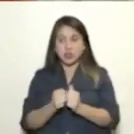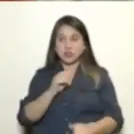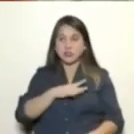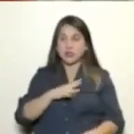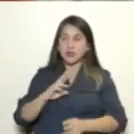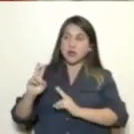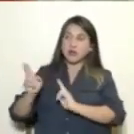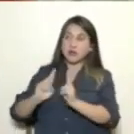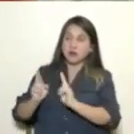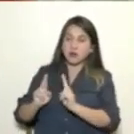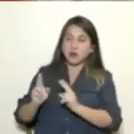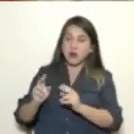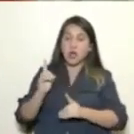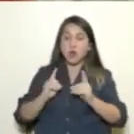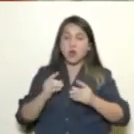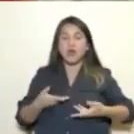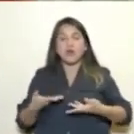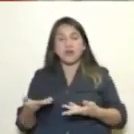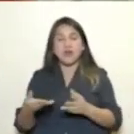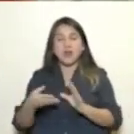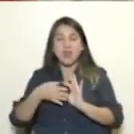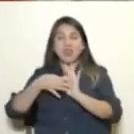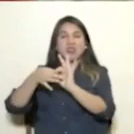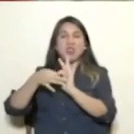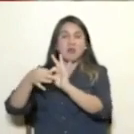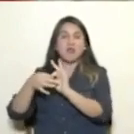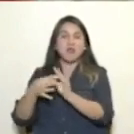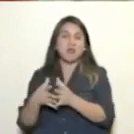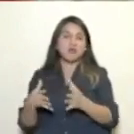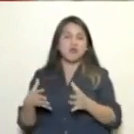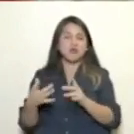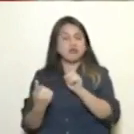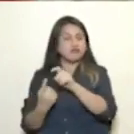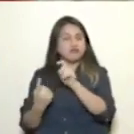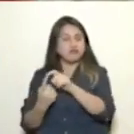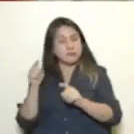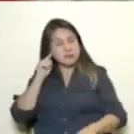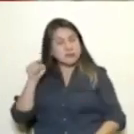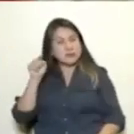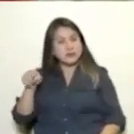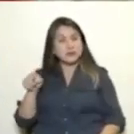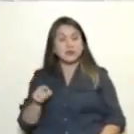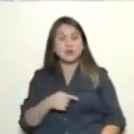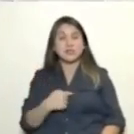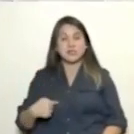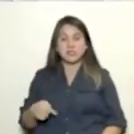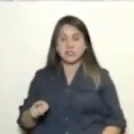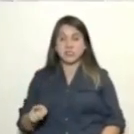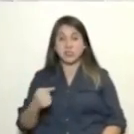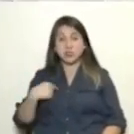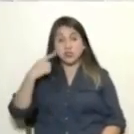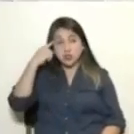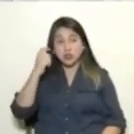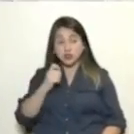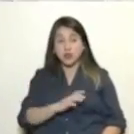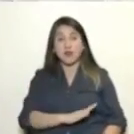el temor de algunos de entregarse demasiado, de depender demasiado de a ver, ¿cómo lo ve eso usted? Bueno, yo creo que